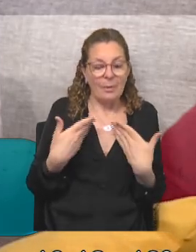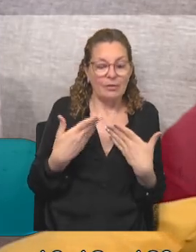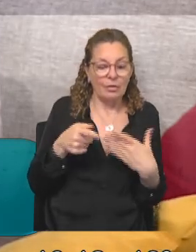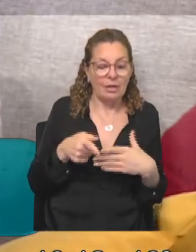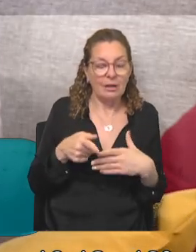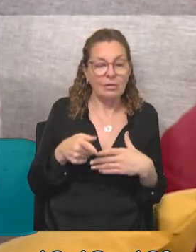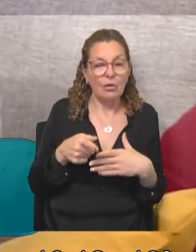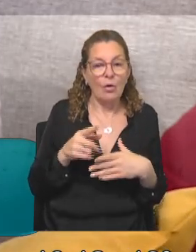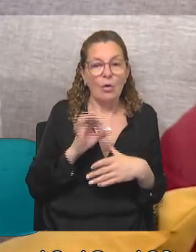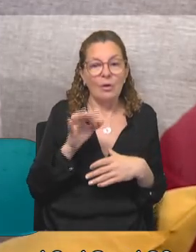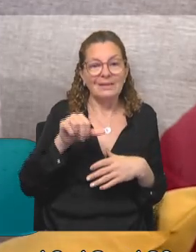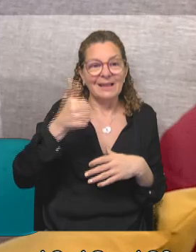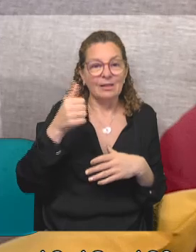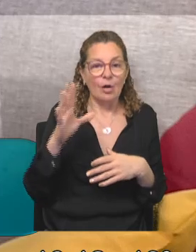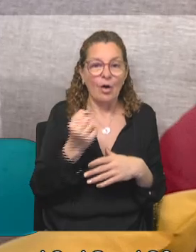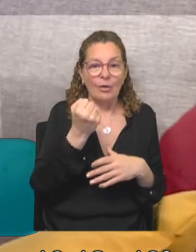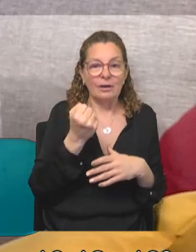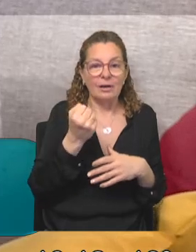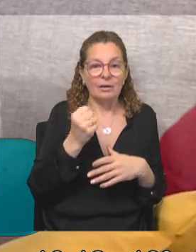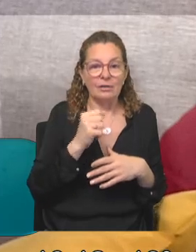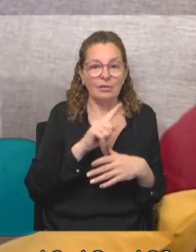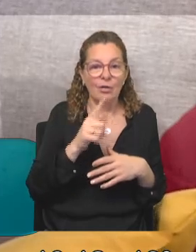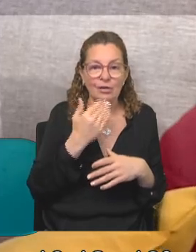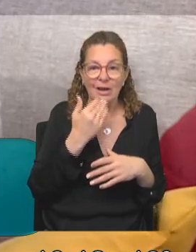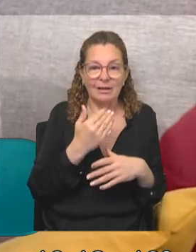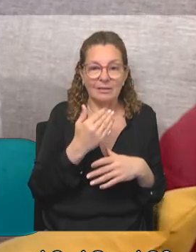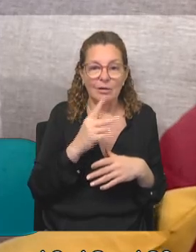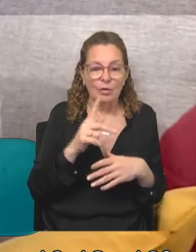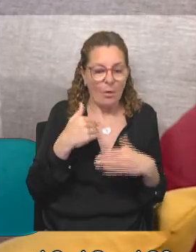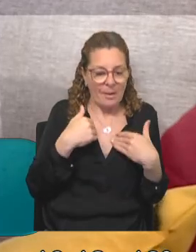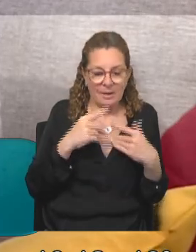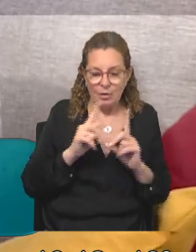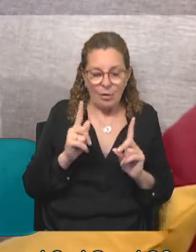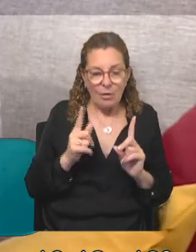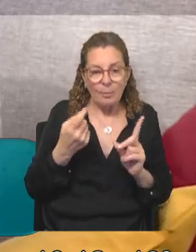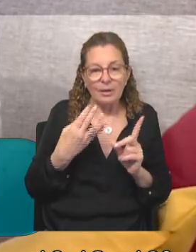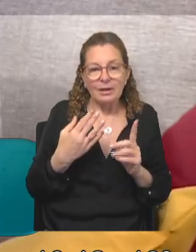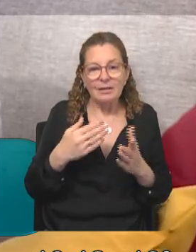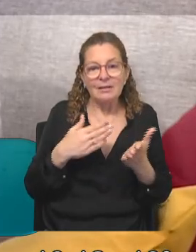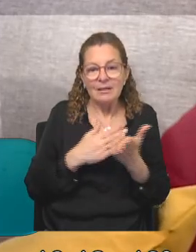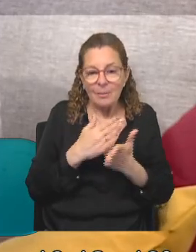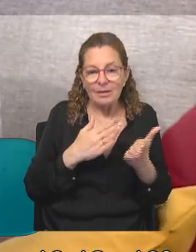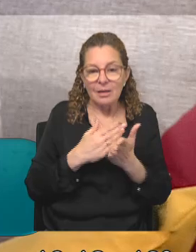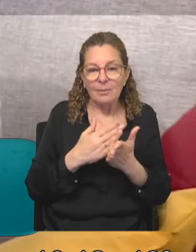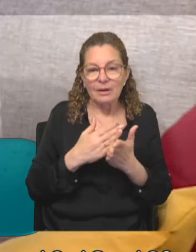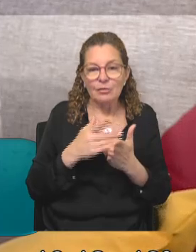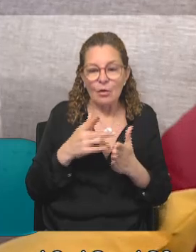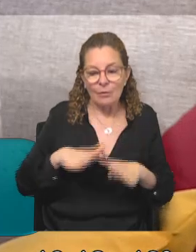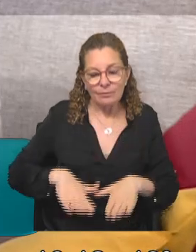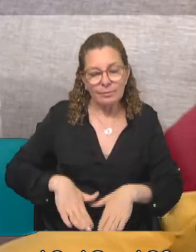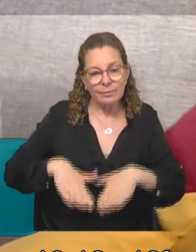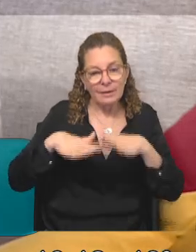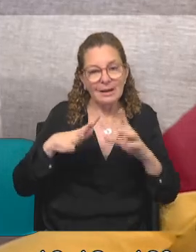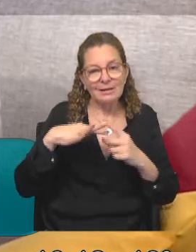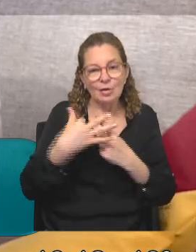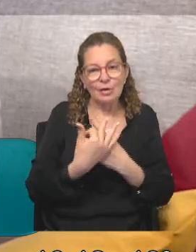o este éxito que logré no lo tengo que agradecer, no me lo merezco, porque constantemente fui criado en este